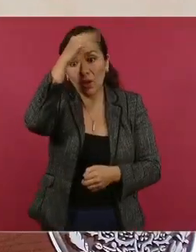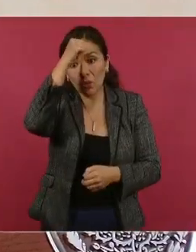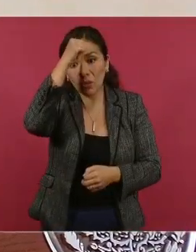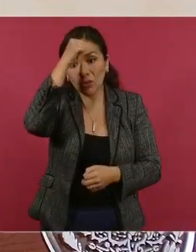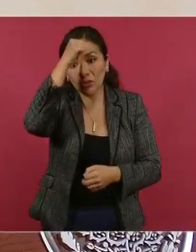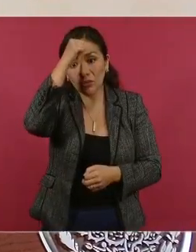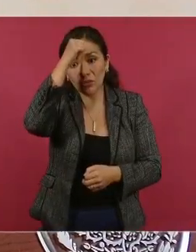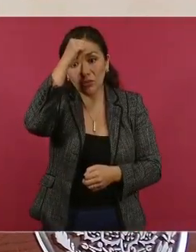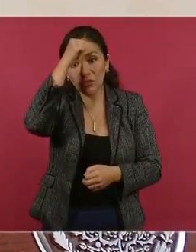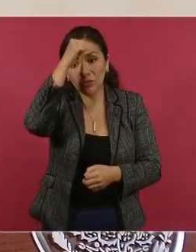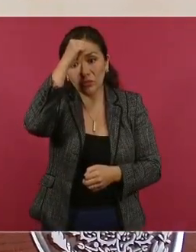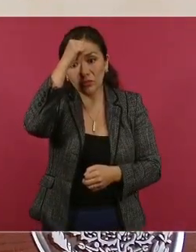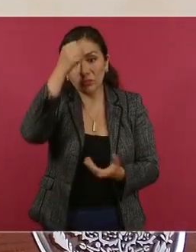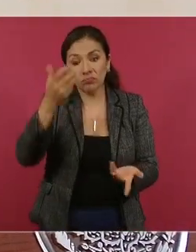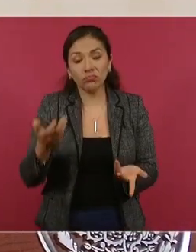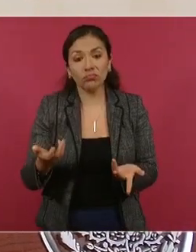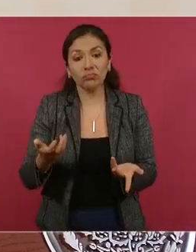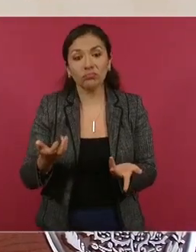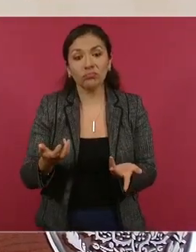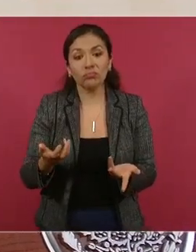con